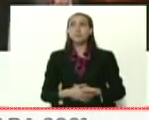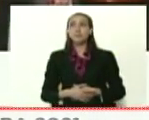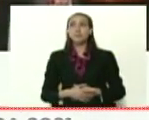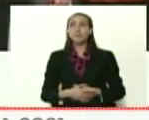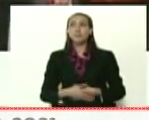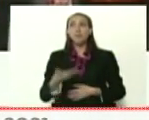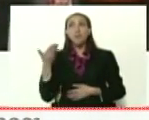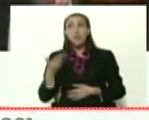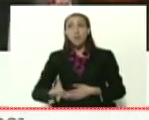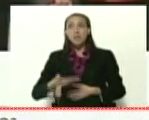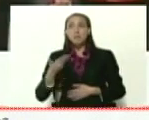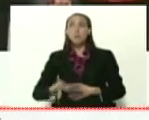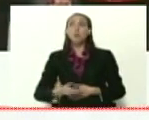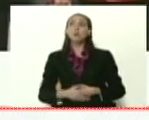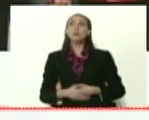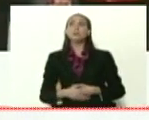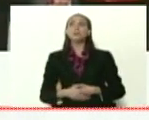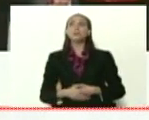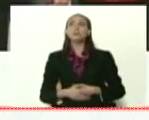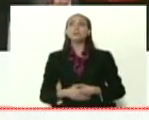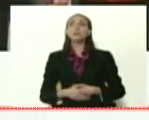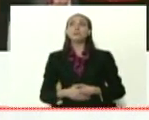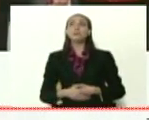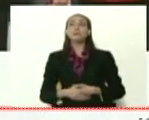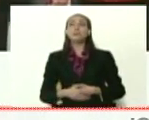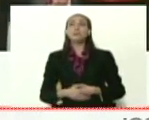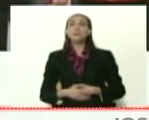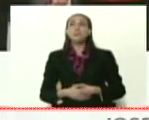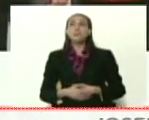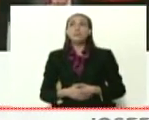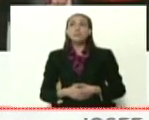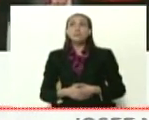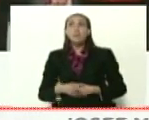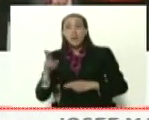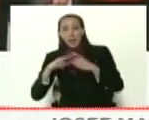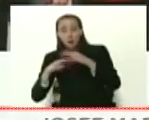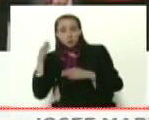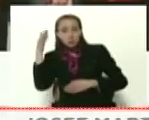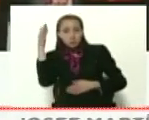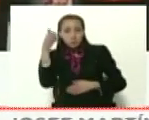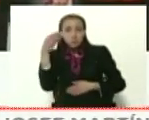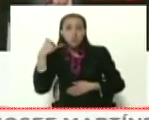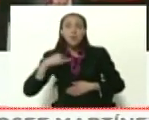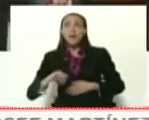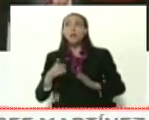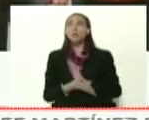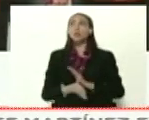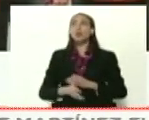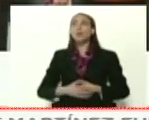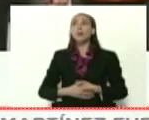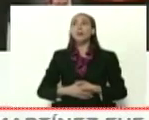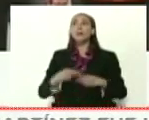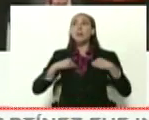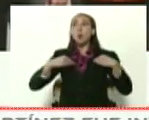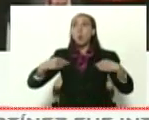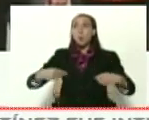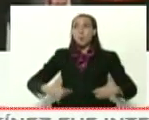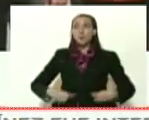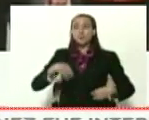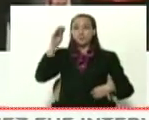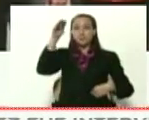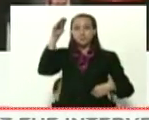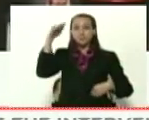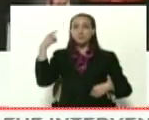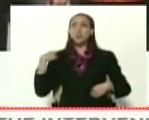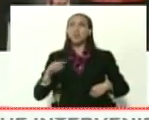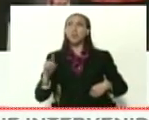práctica de la construcción de destino común de la humanidad que planteó